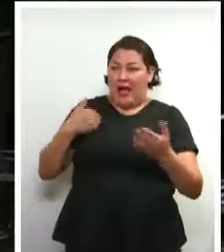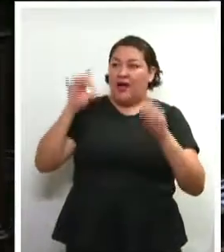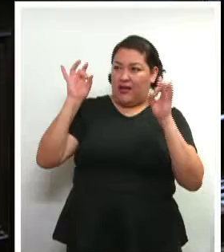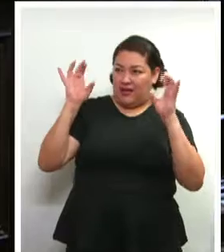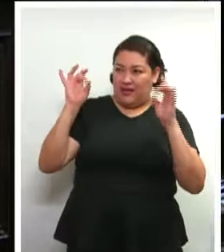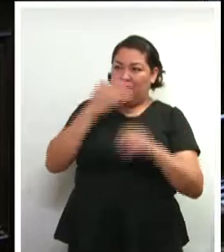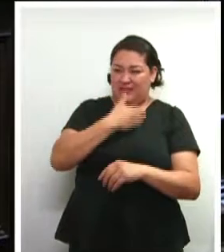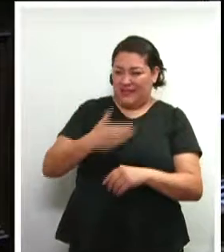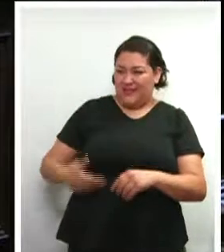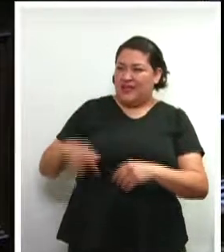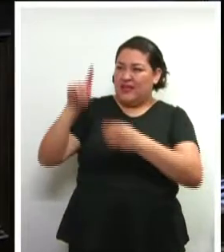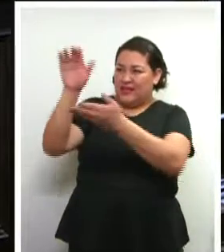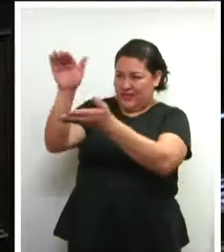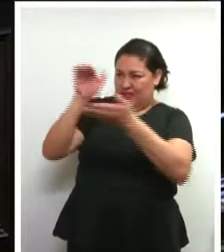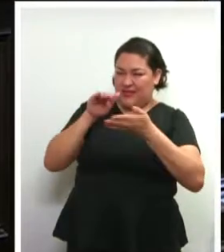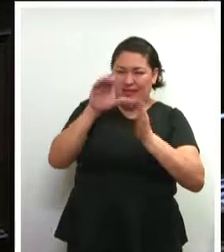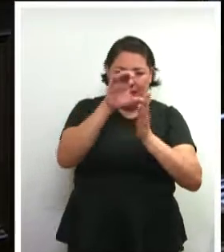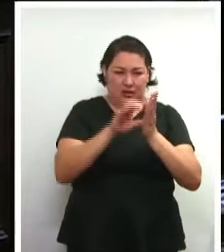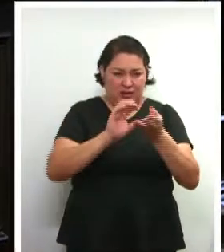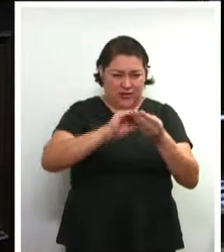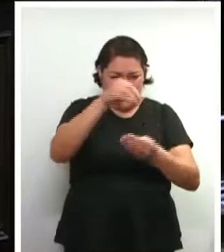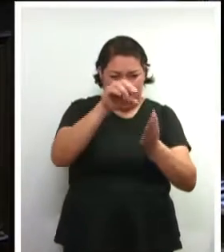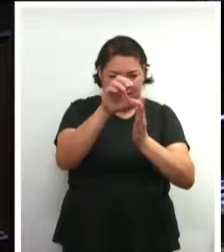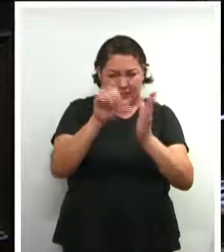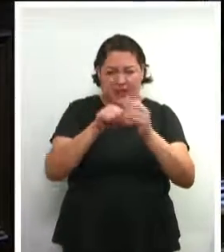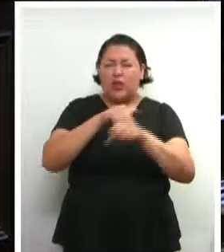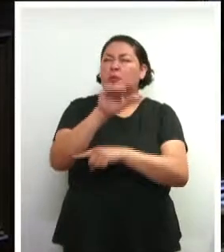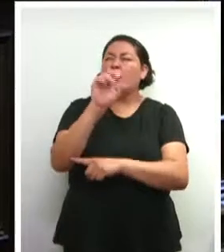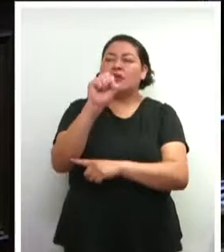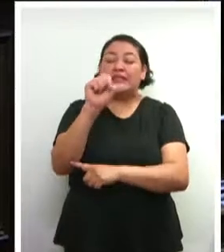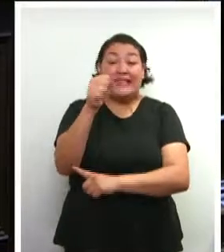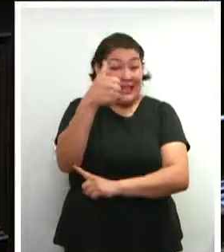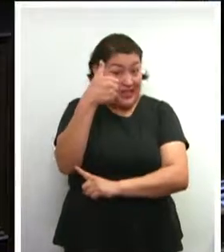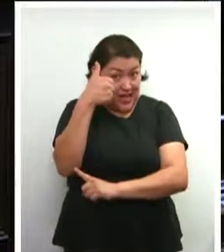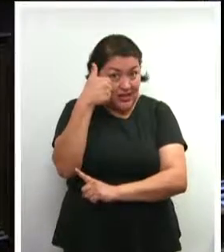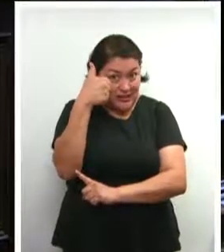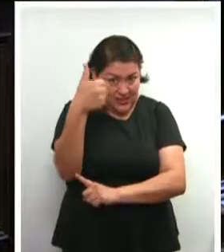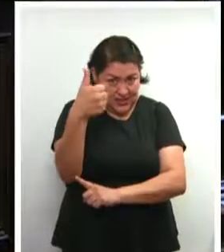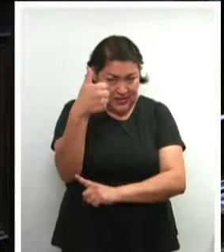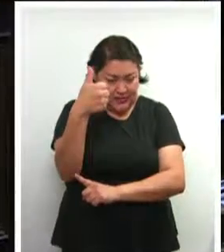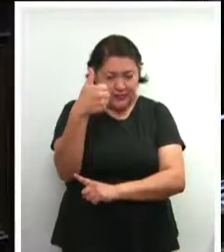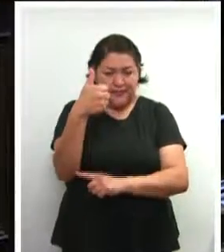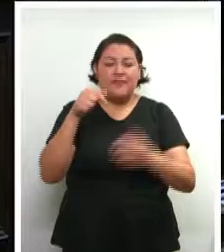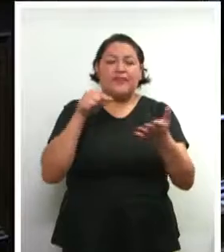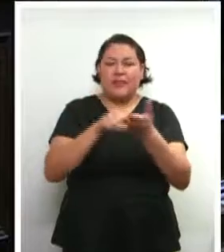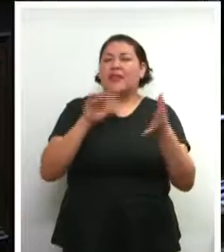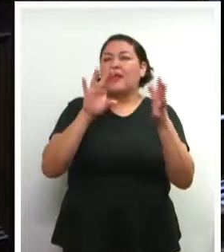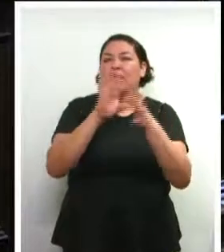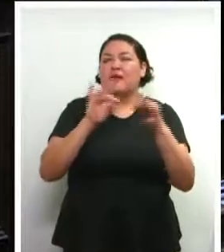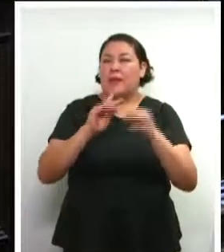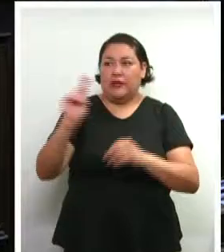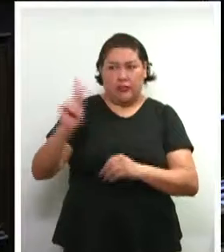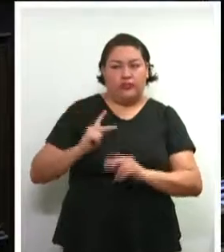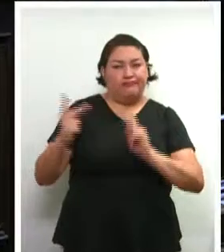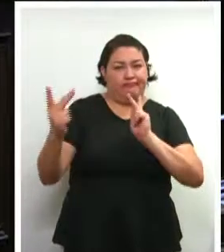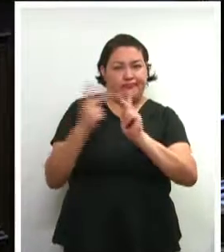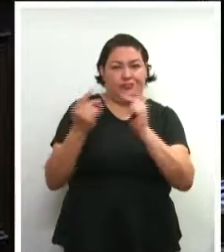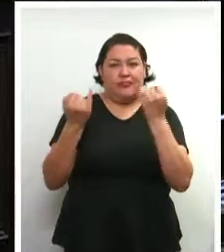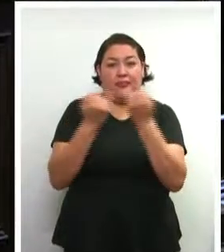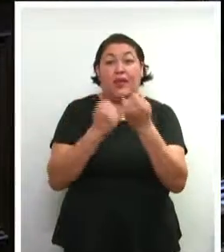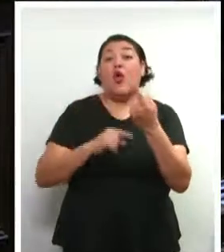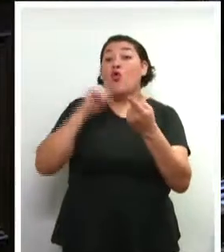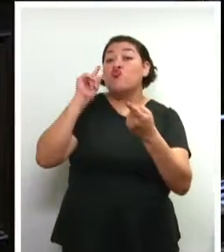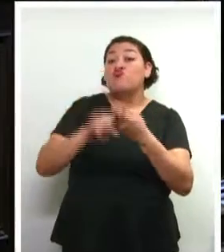jefe del Ejecutivo local propone en su artículo 66, en lo que coincido con él, el derecho al